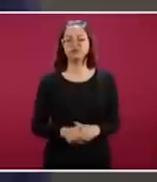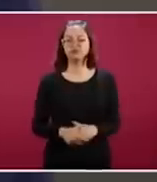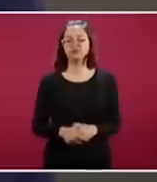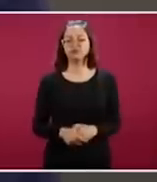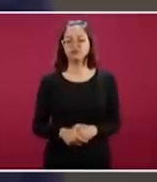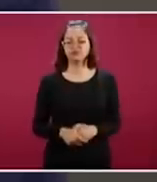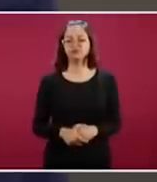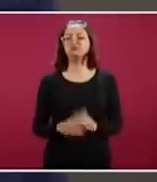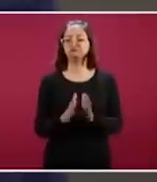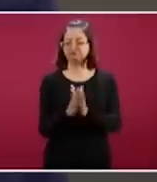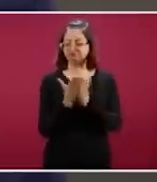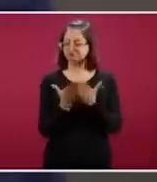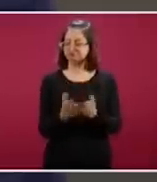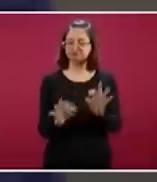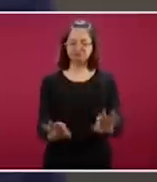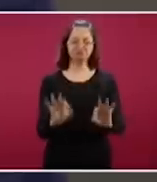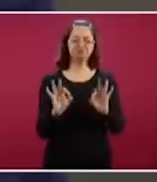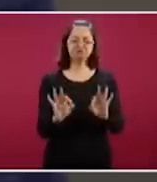un buen libro